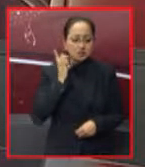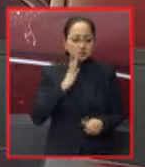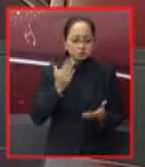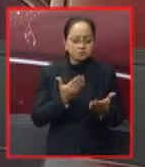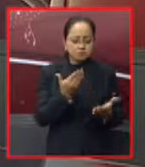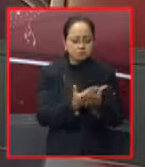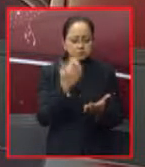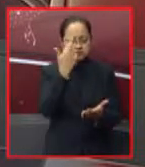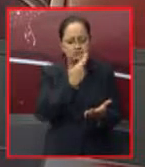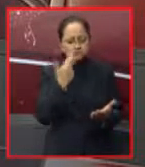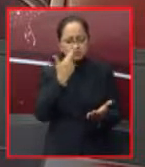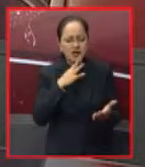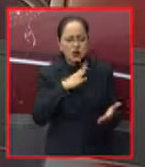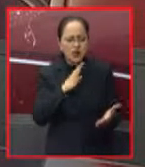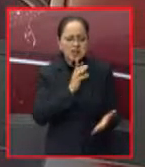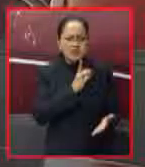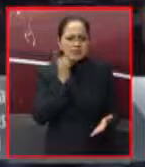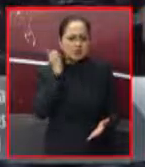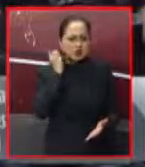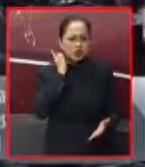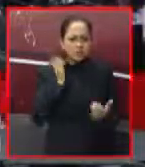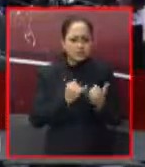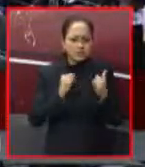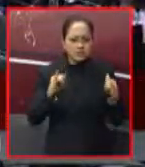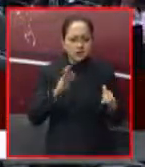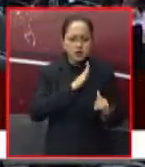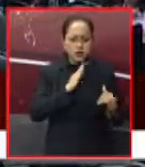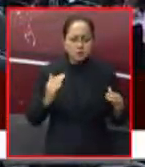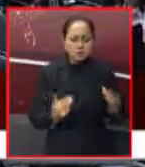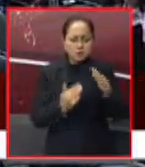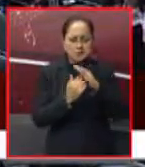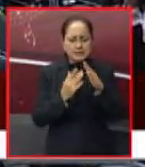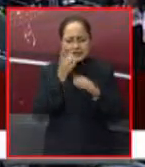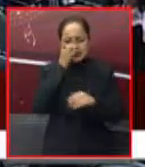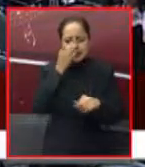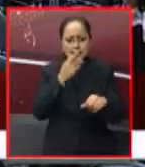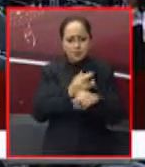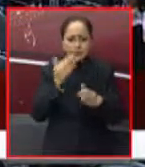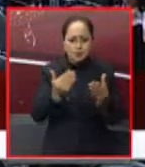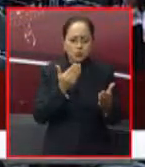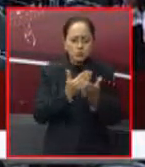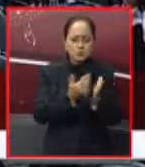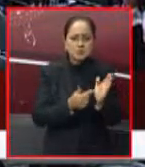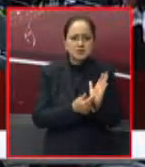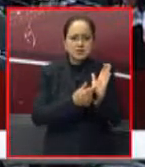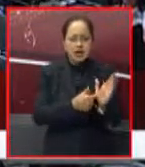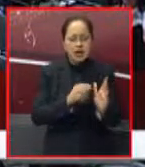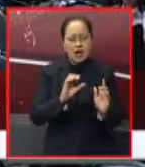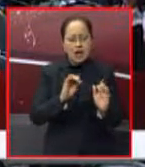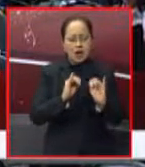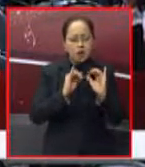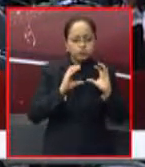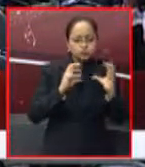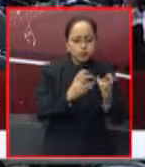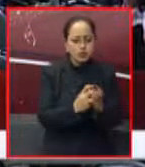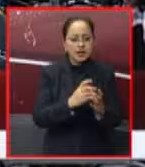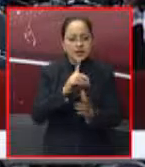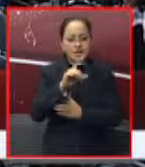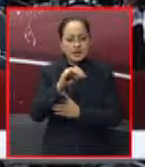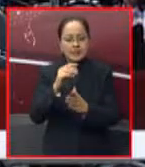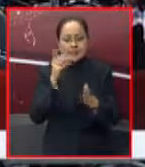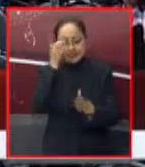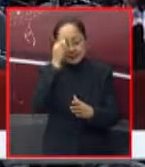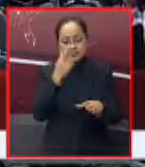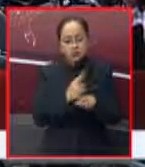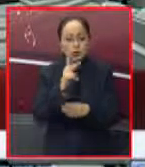los diputados independientes a formar parte de la mesa directiva y presentar propuestas a la Junta de Coordinación Política. El documento fue debatido por el